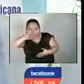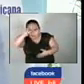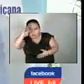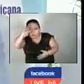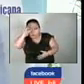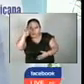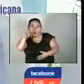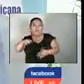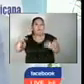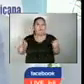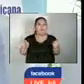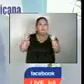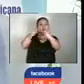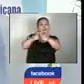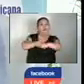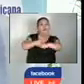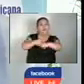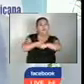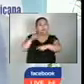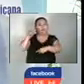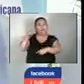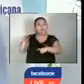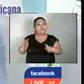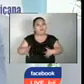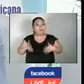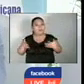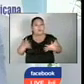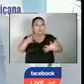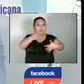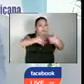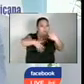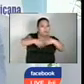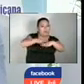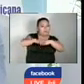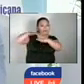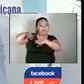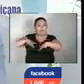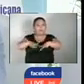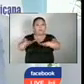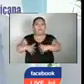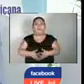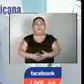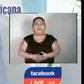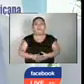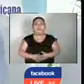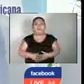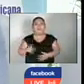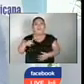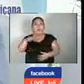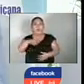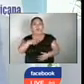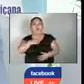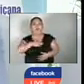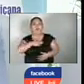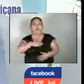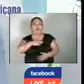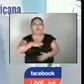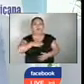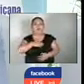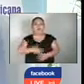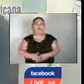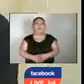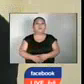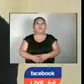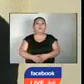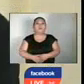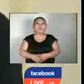hace al cambio de la venta que hace entre mares a Bluestone Resorts, que es la que actualmente pretende explotar en el lago de